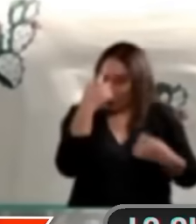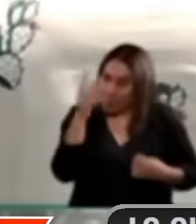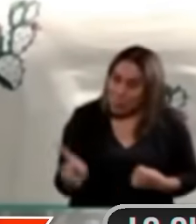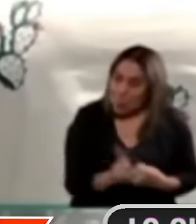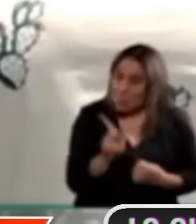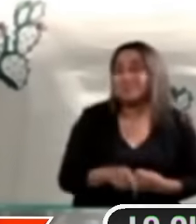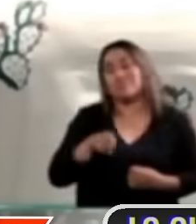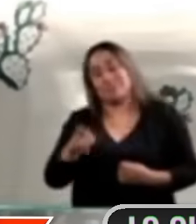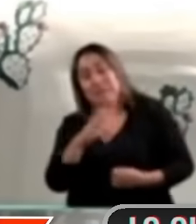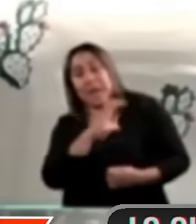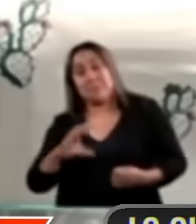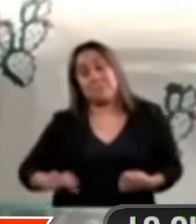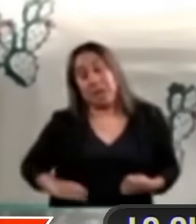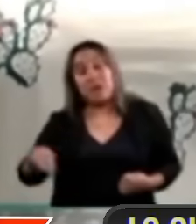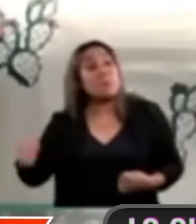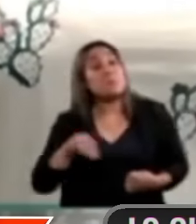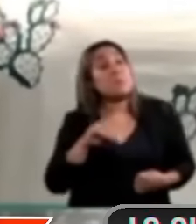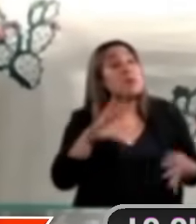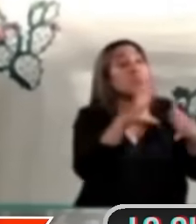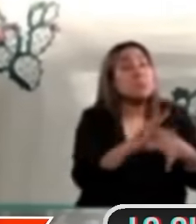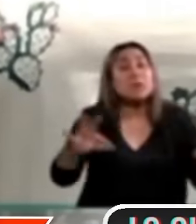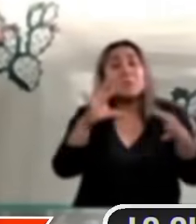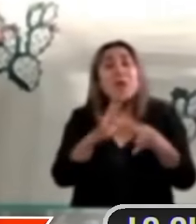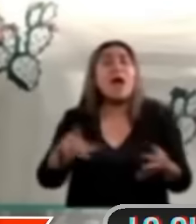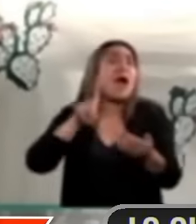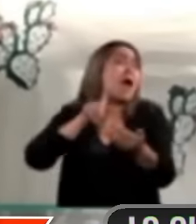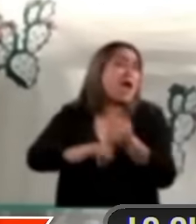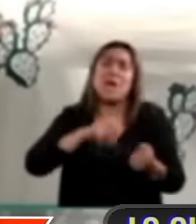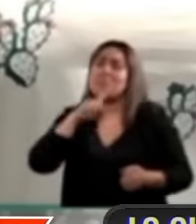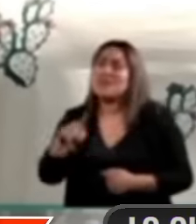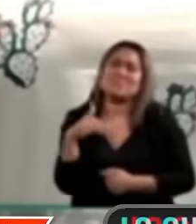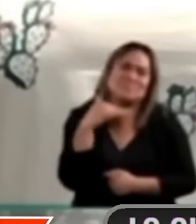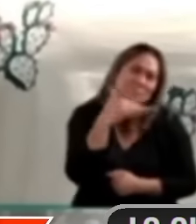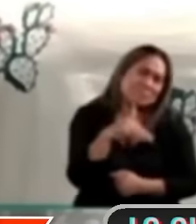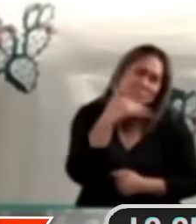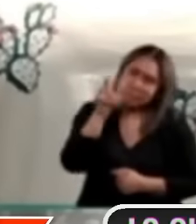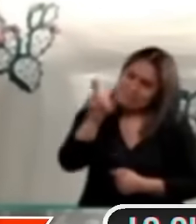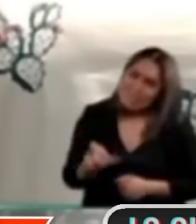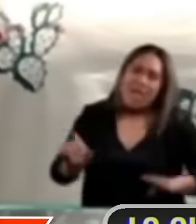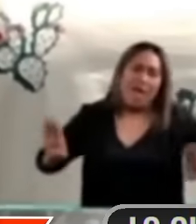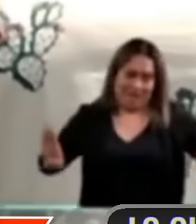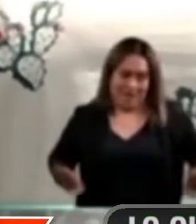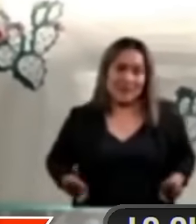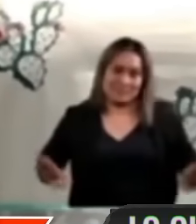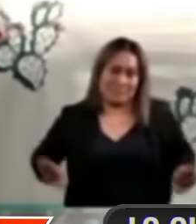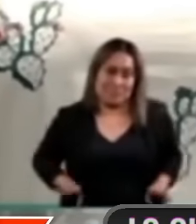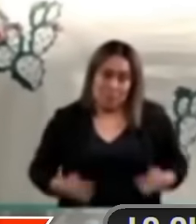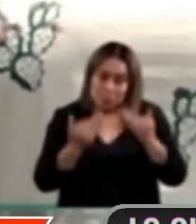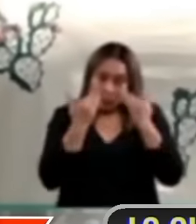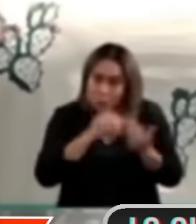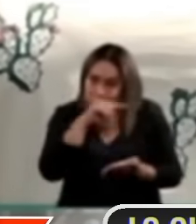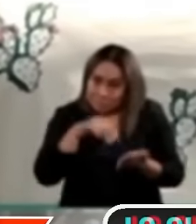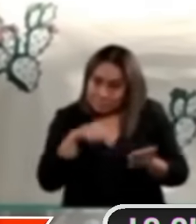dirá es la corrupción que ondean cínicamente ante esta tribuna.